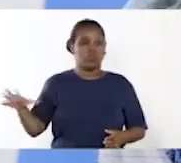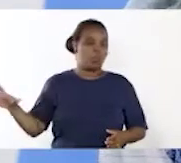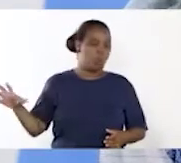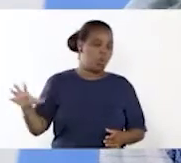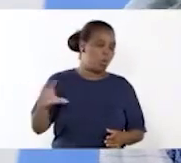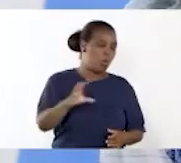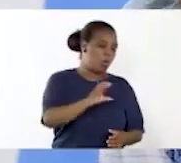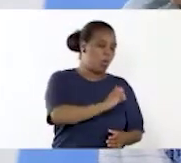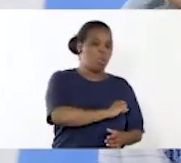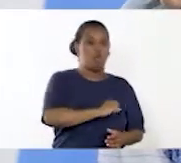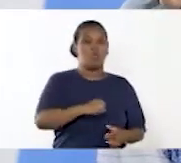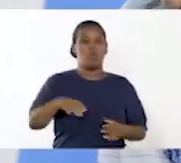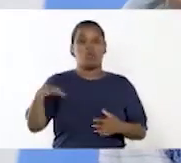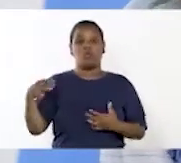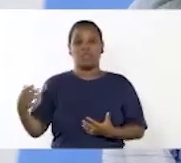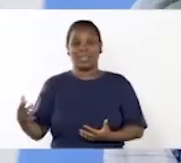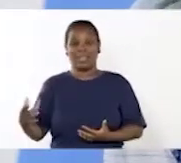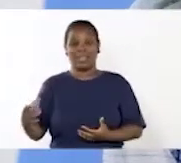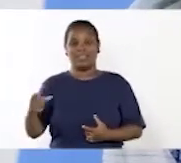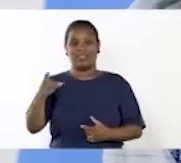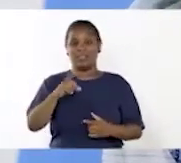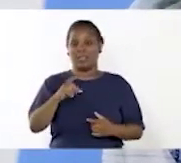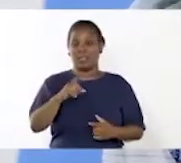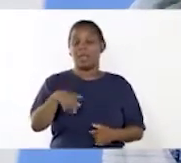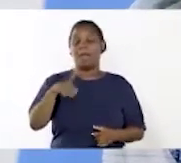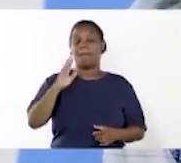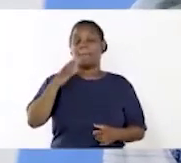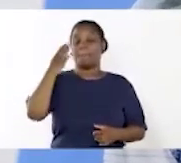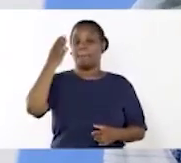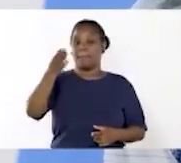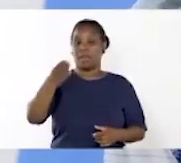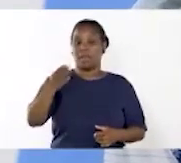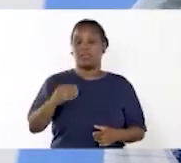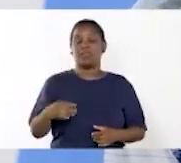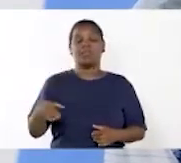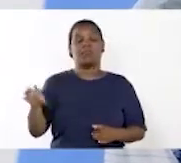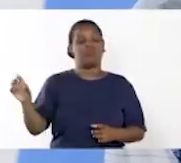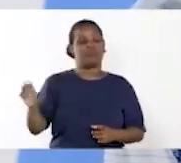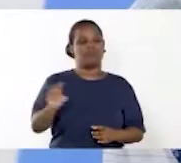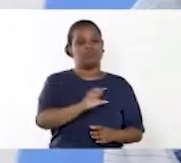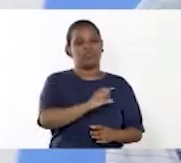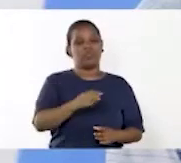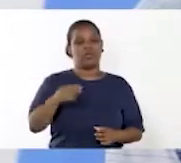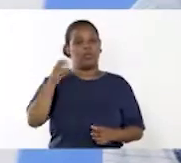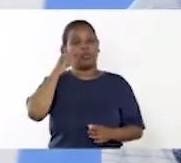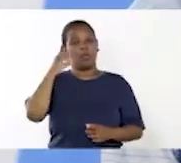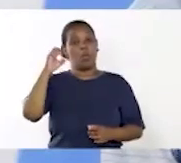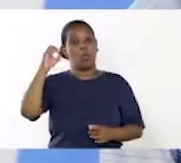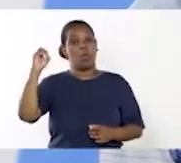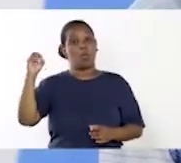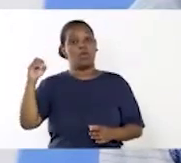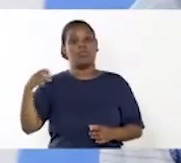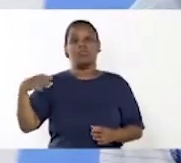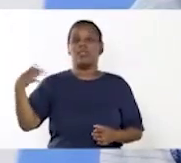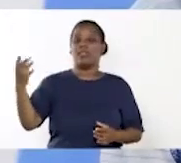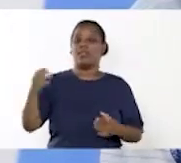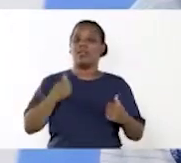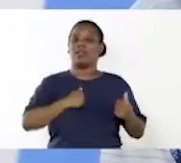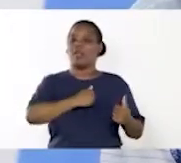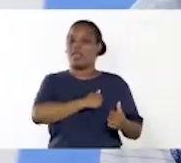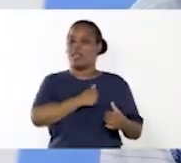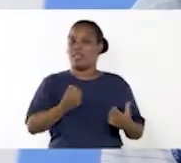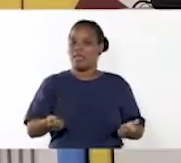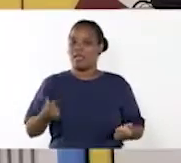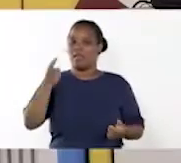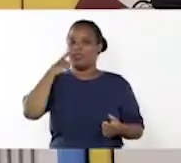templada. Como ya le dije, ahí ven cómo pasa por el oeste de Canadá. Bueno, ahí son mayores las precipitaciones, que es lo que le